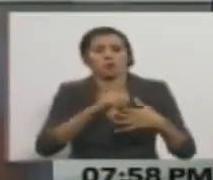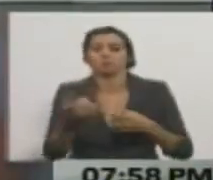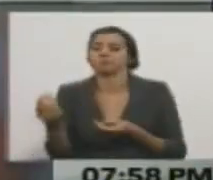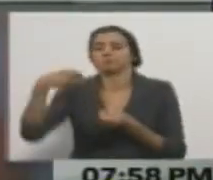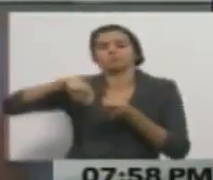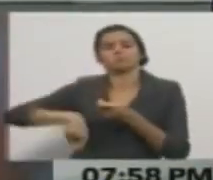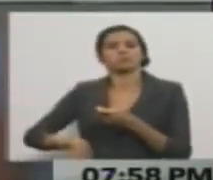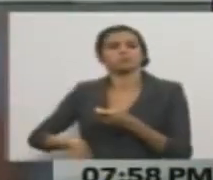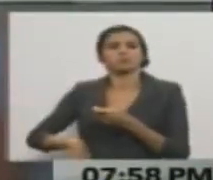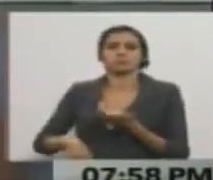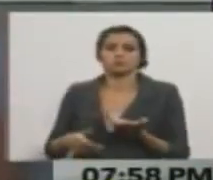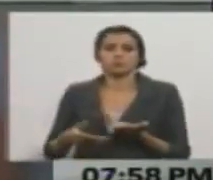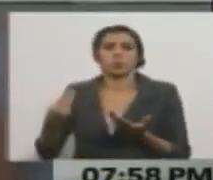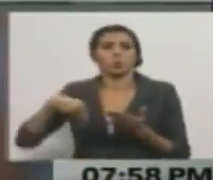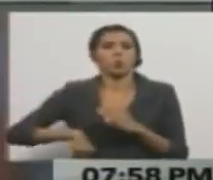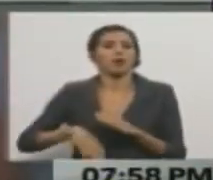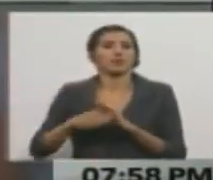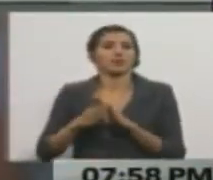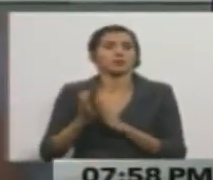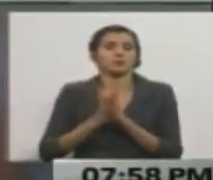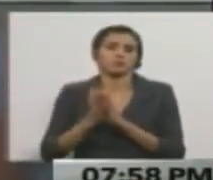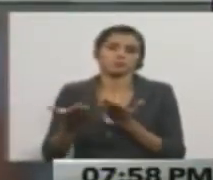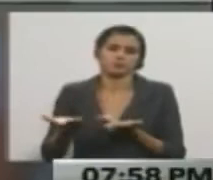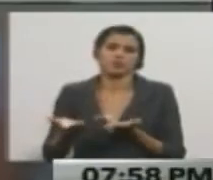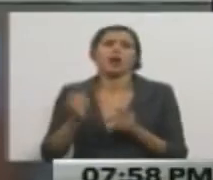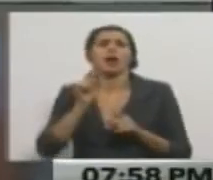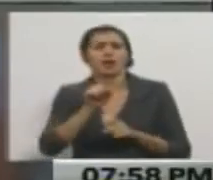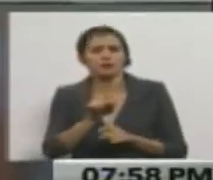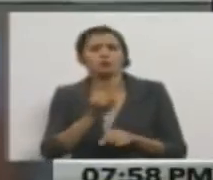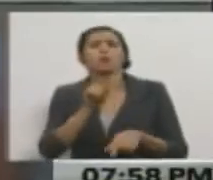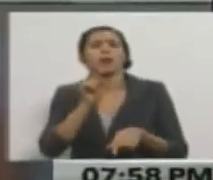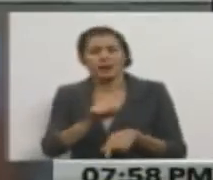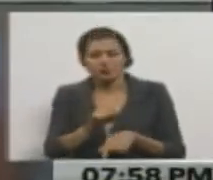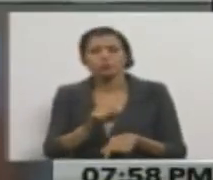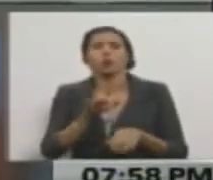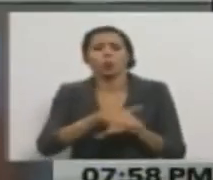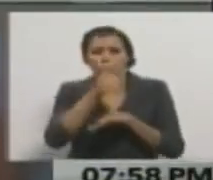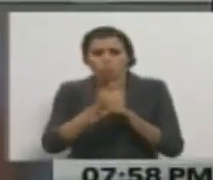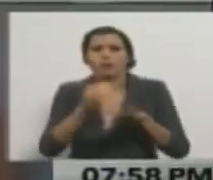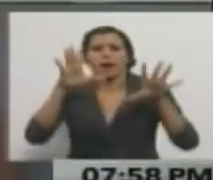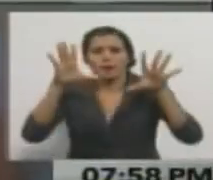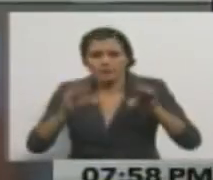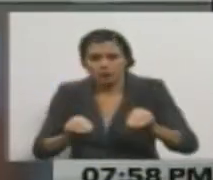eso, fue la causa del apagón general, en Puerto Rico.